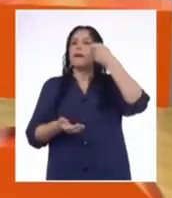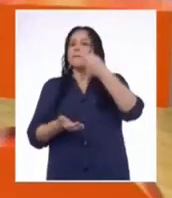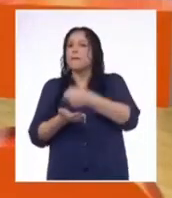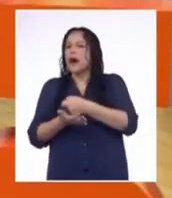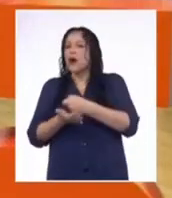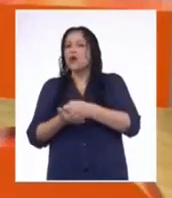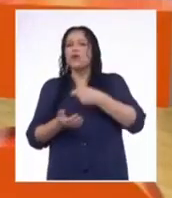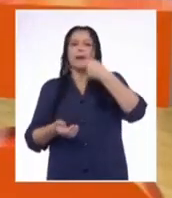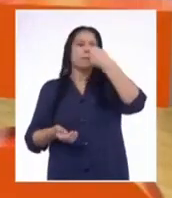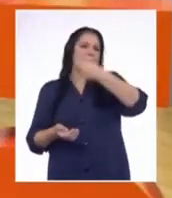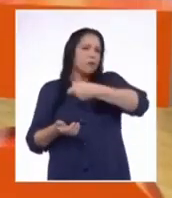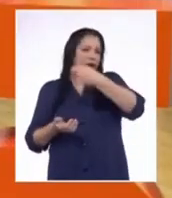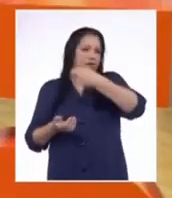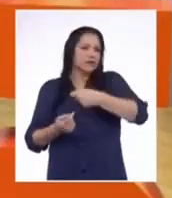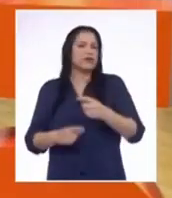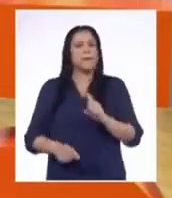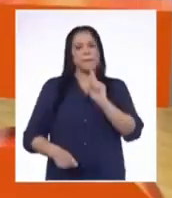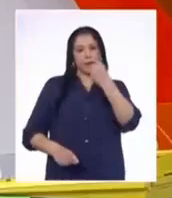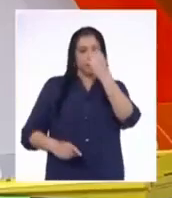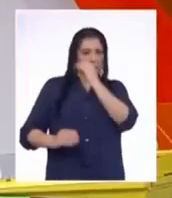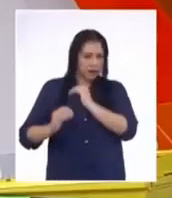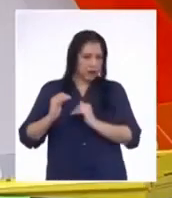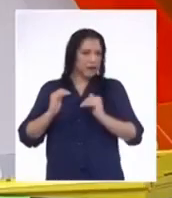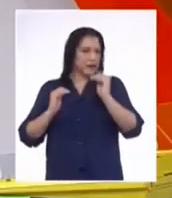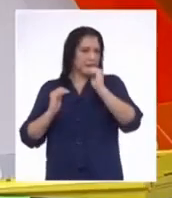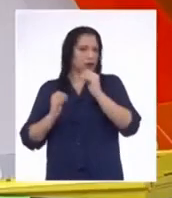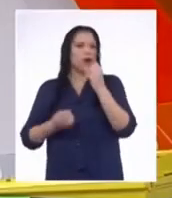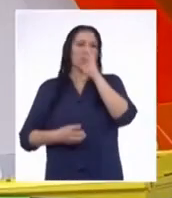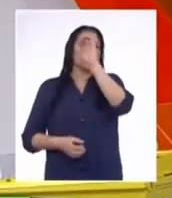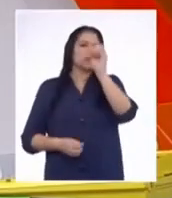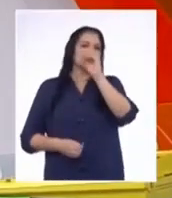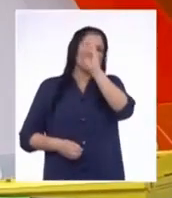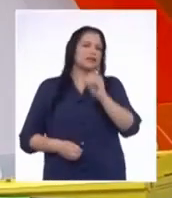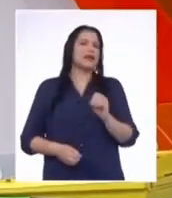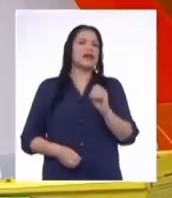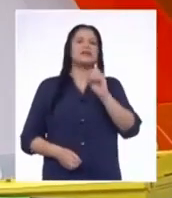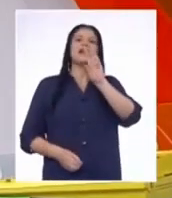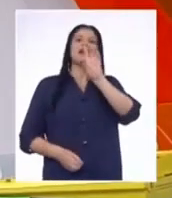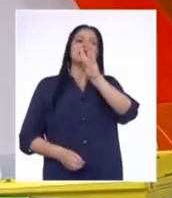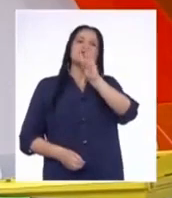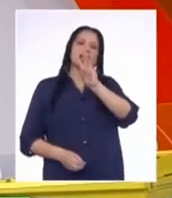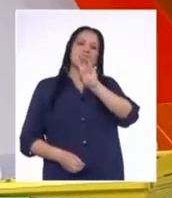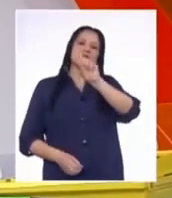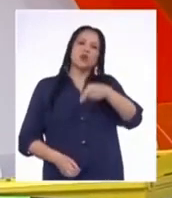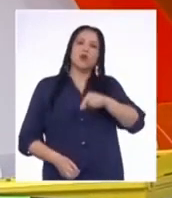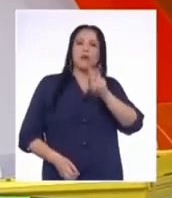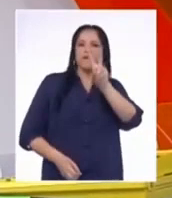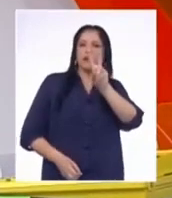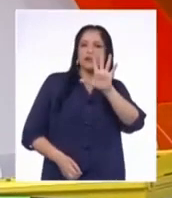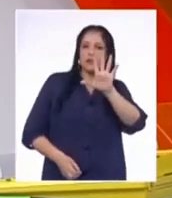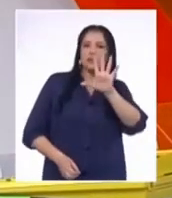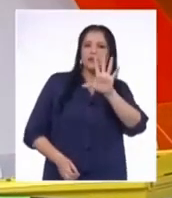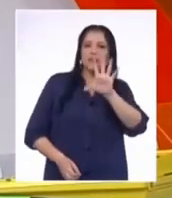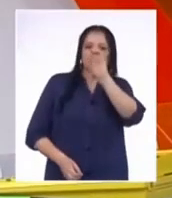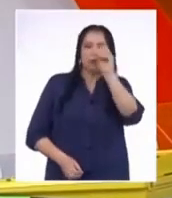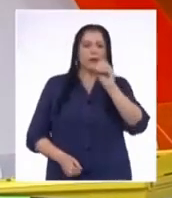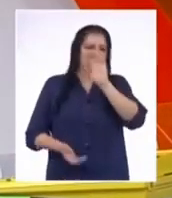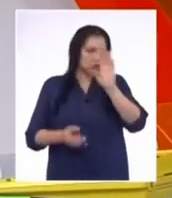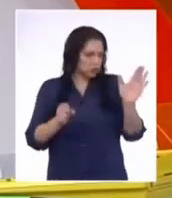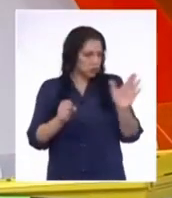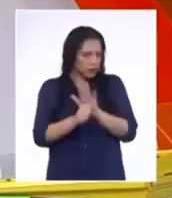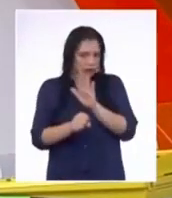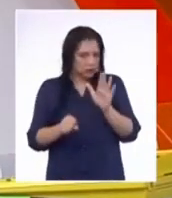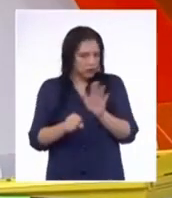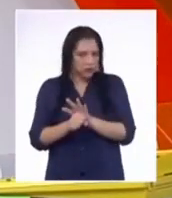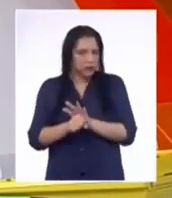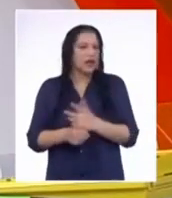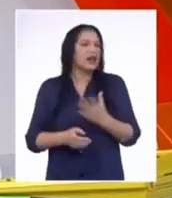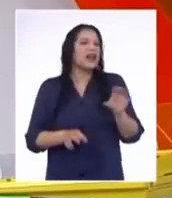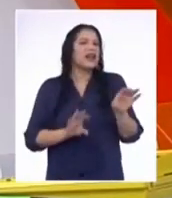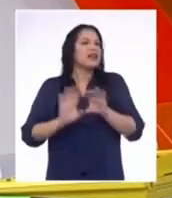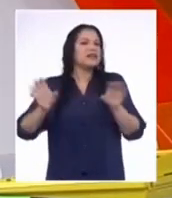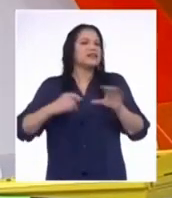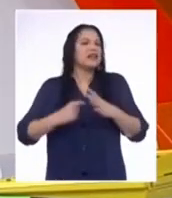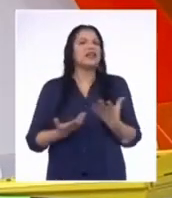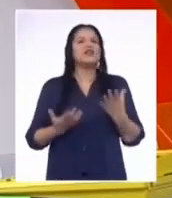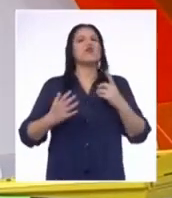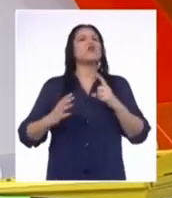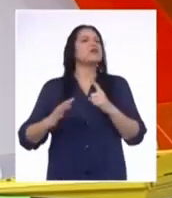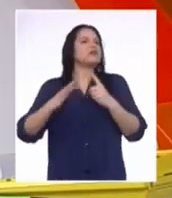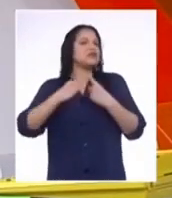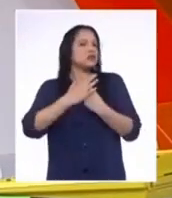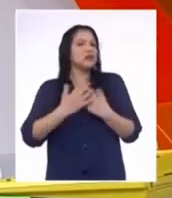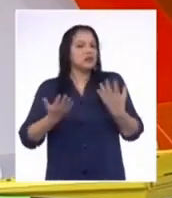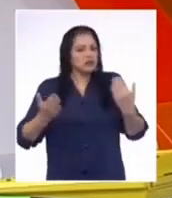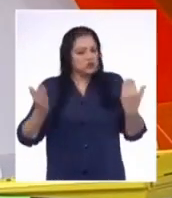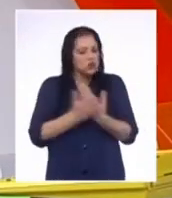por renta de primera categoría, cuya tasa es el 6,25% de la renta bruta, se desarrolló una situación